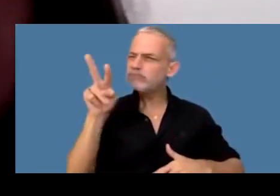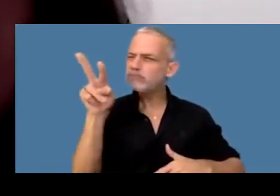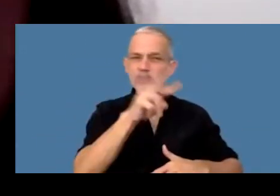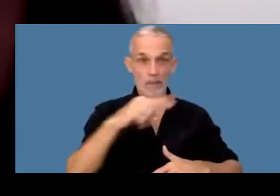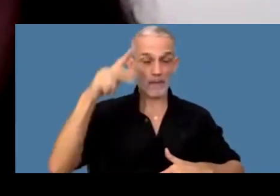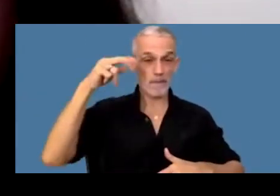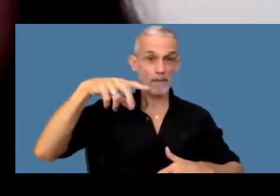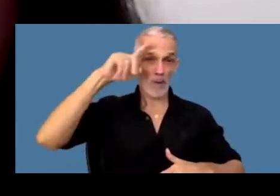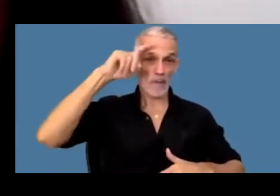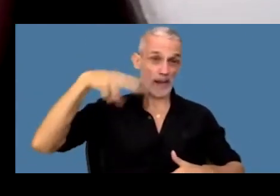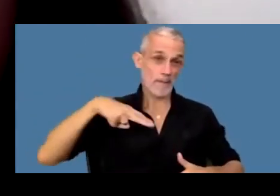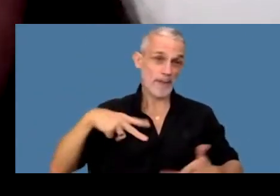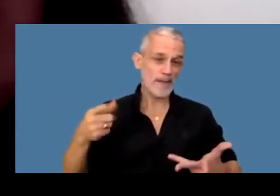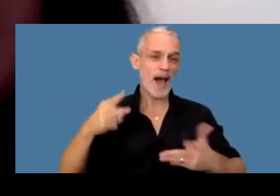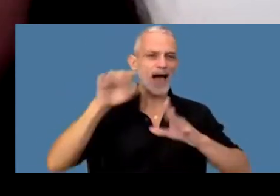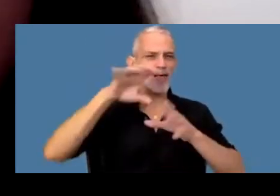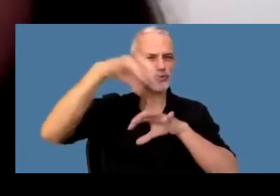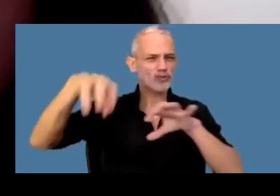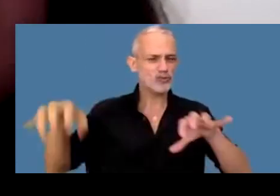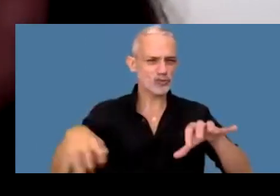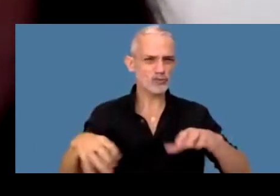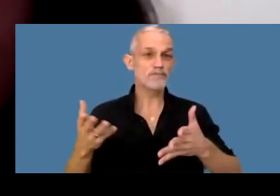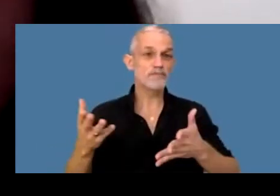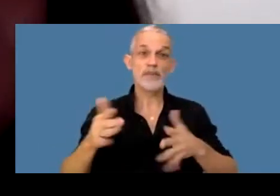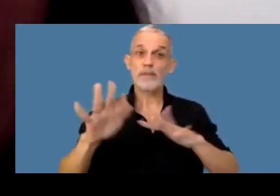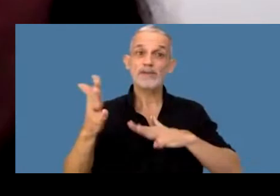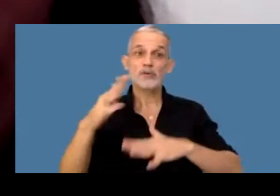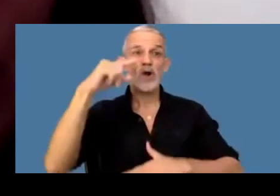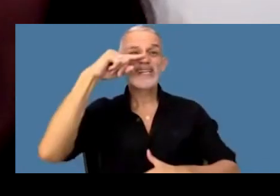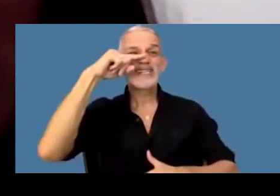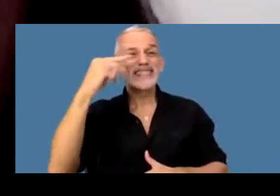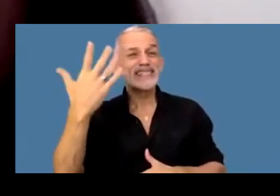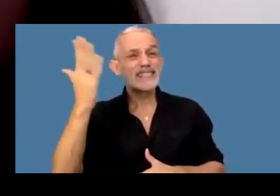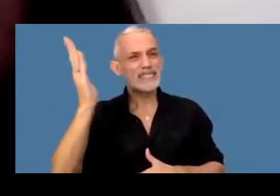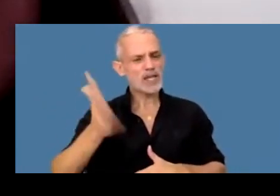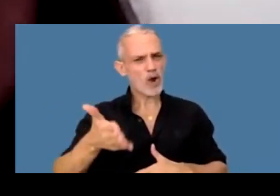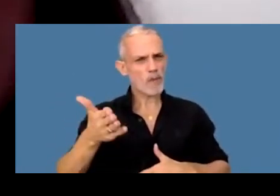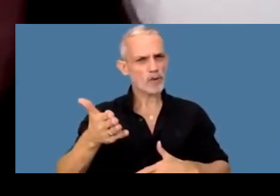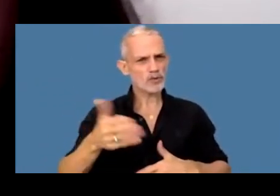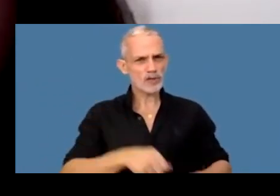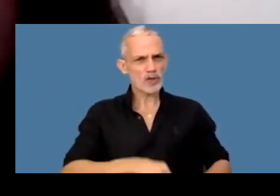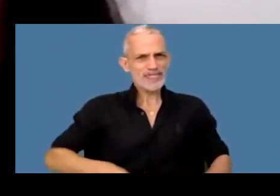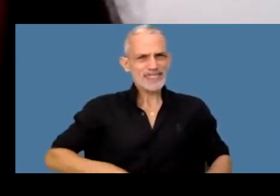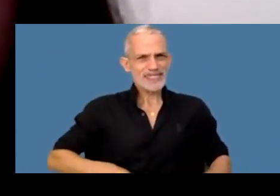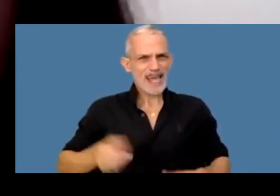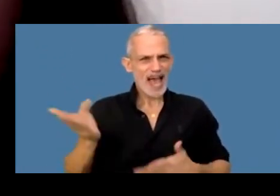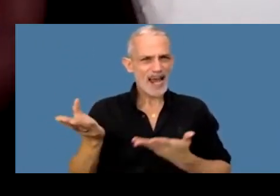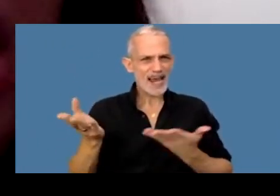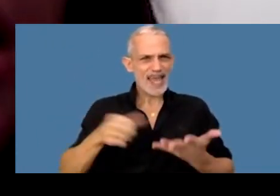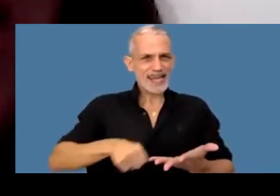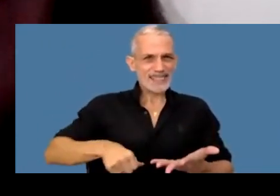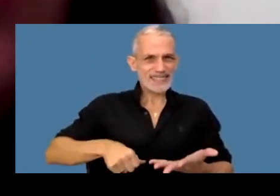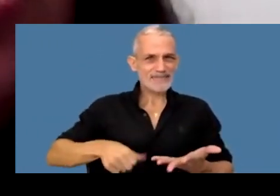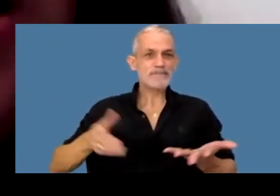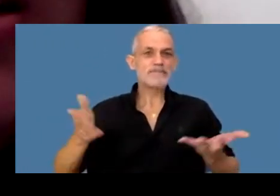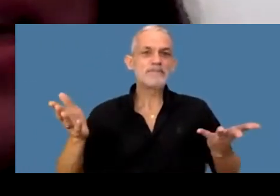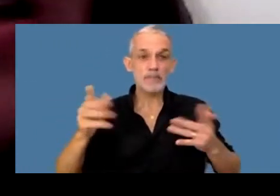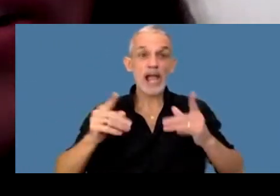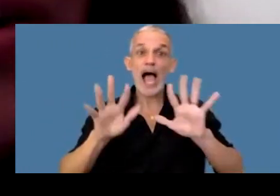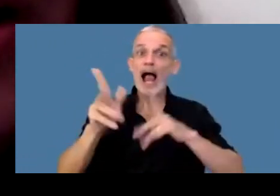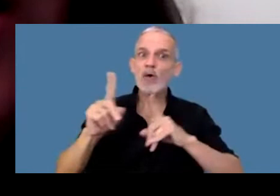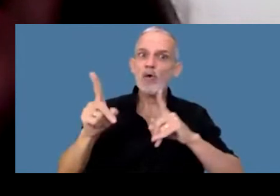a 15%. Nuestro país, las últimas estadísticas que son del 2016,